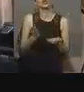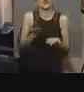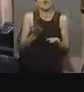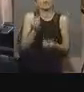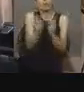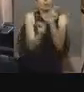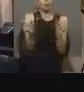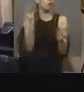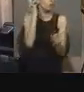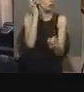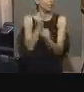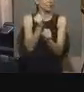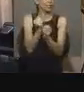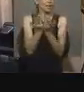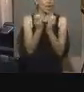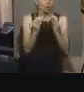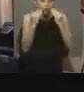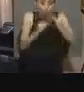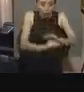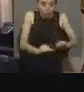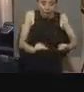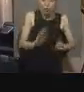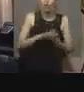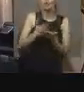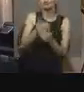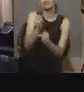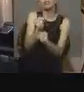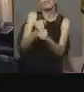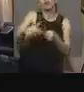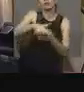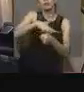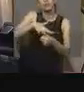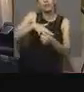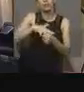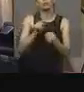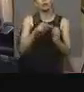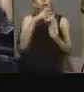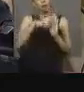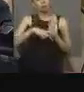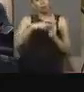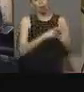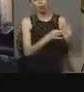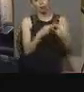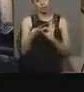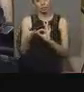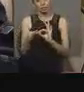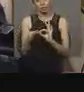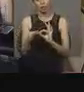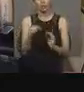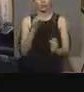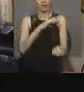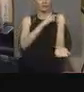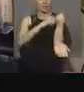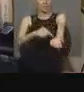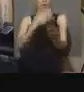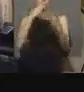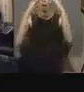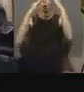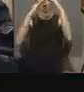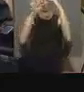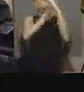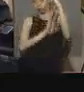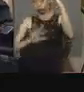nuestras trabajadoras de la educación parvularia, que tienen que ver con muchos de esos proyectos que han mejorado a lo largo de Chile la infraestructura,